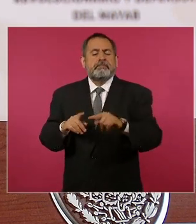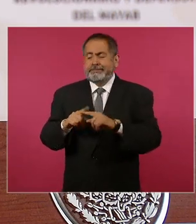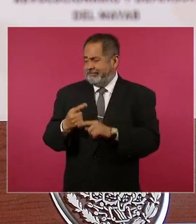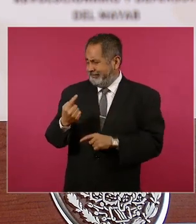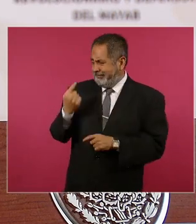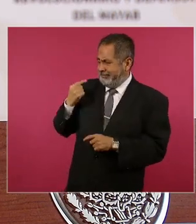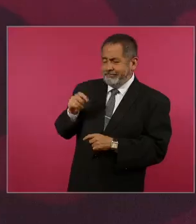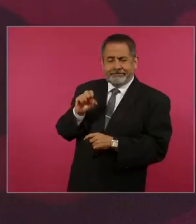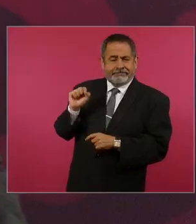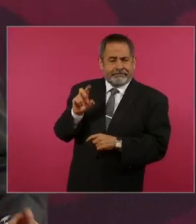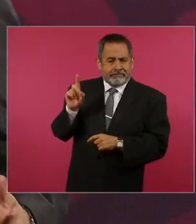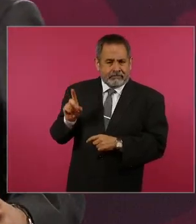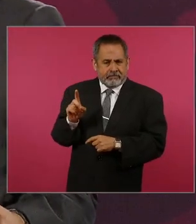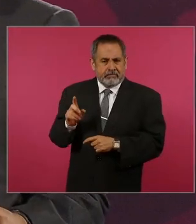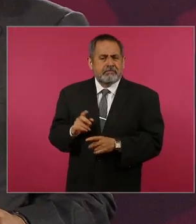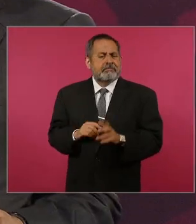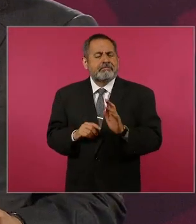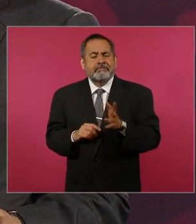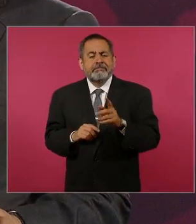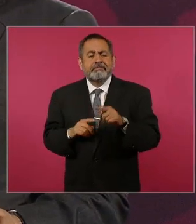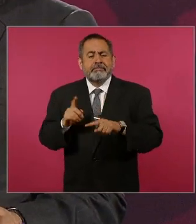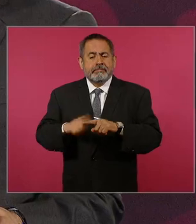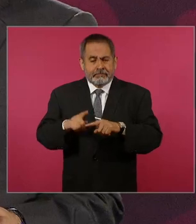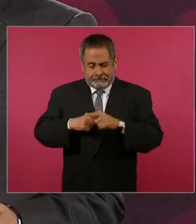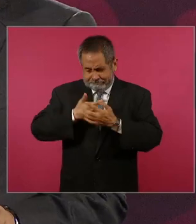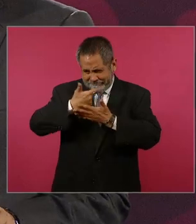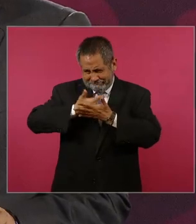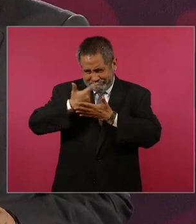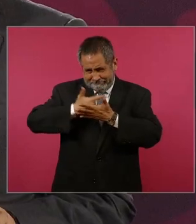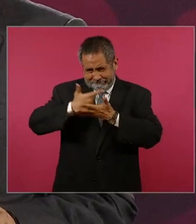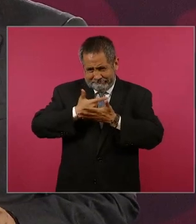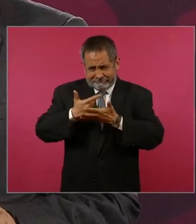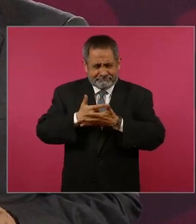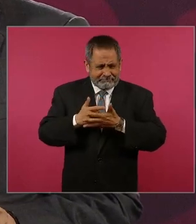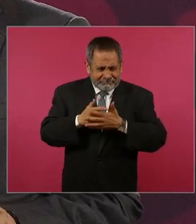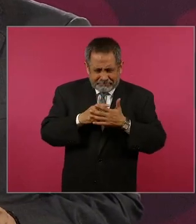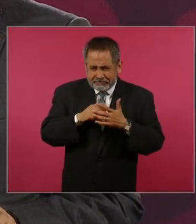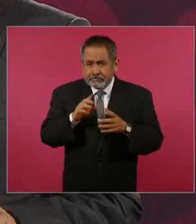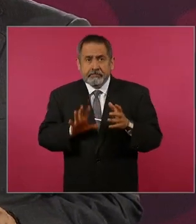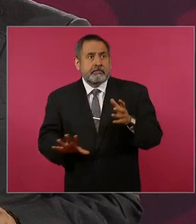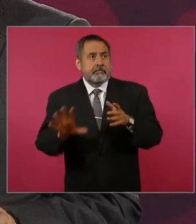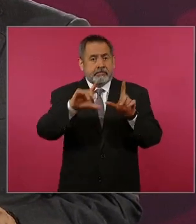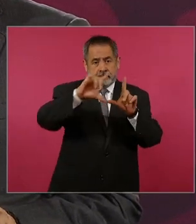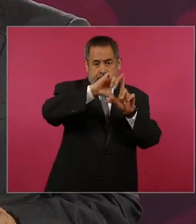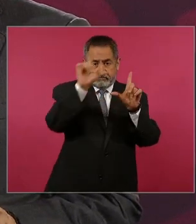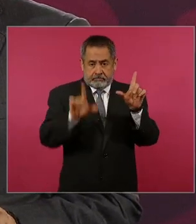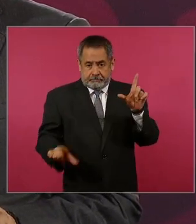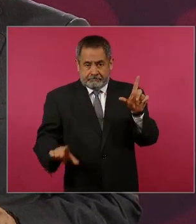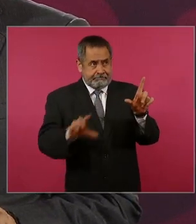cabo, pues, los cómputos distritales